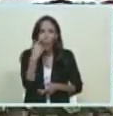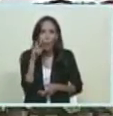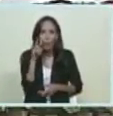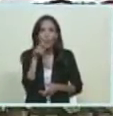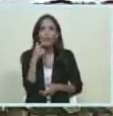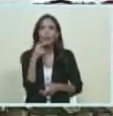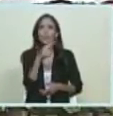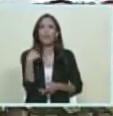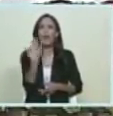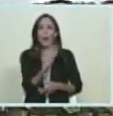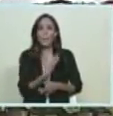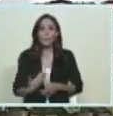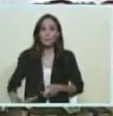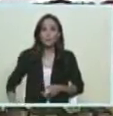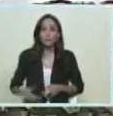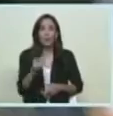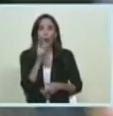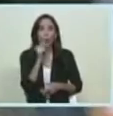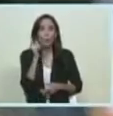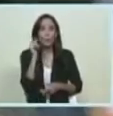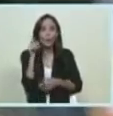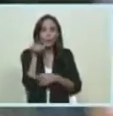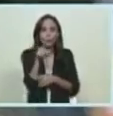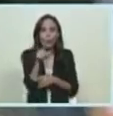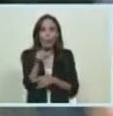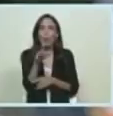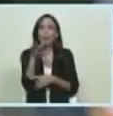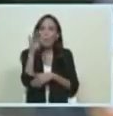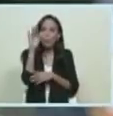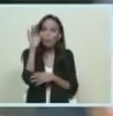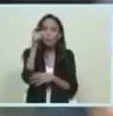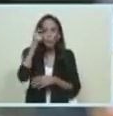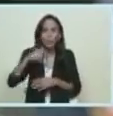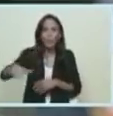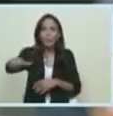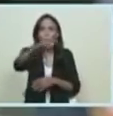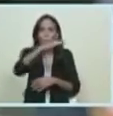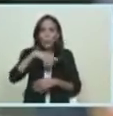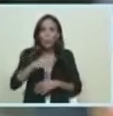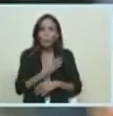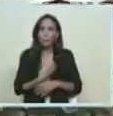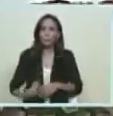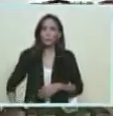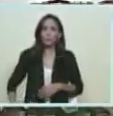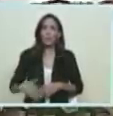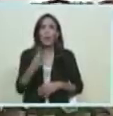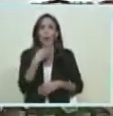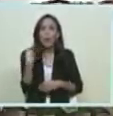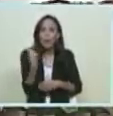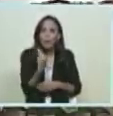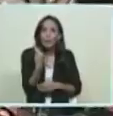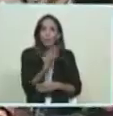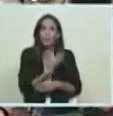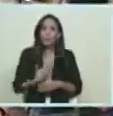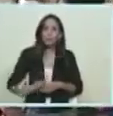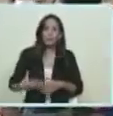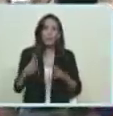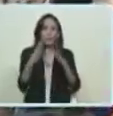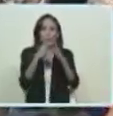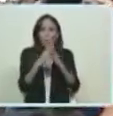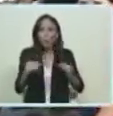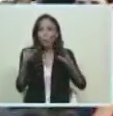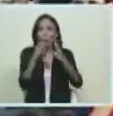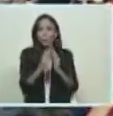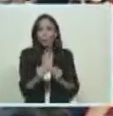y digo, aquí la presidenta tienes que ser tú, el pueblo presidente, juventud presidente, muchacho